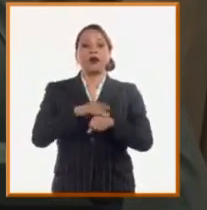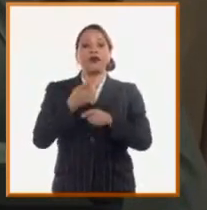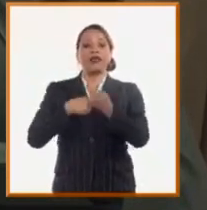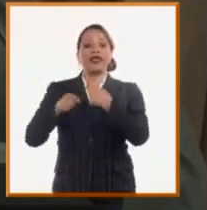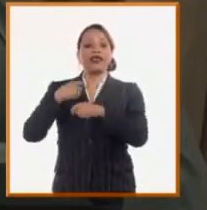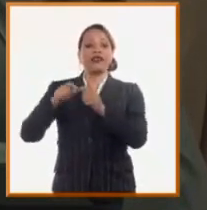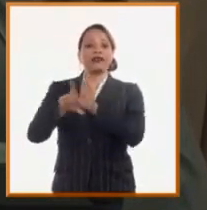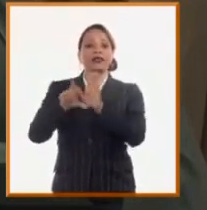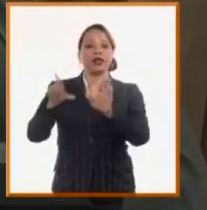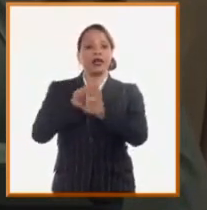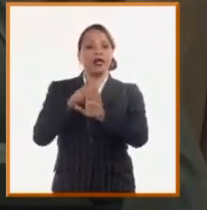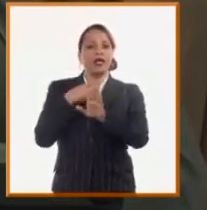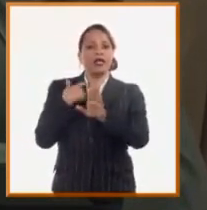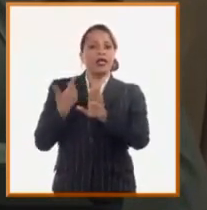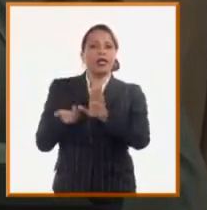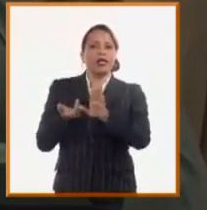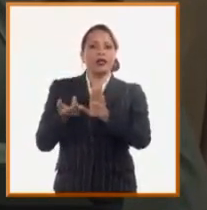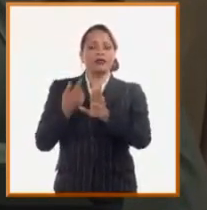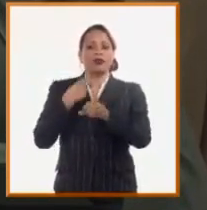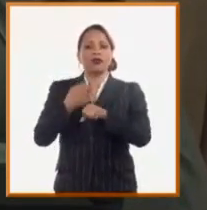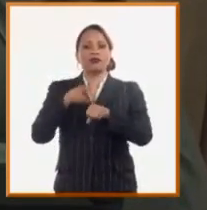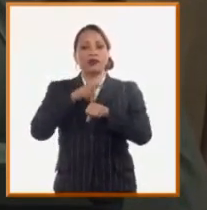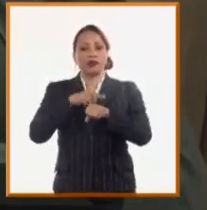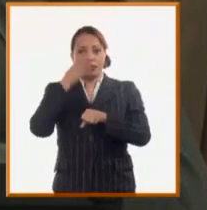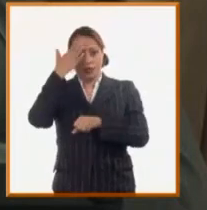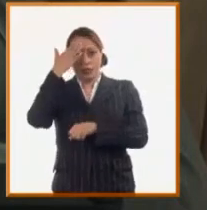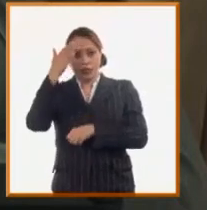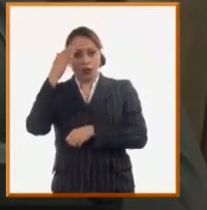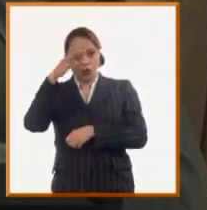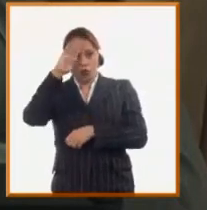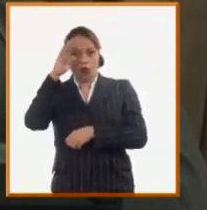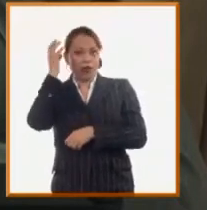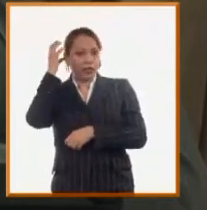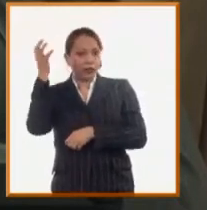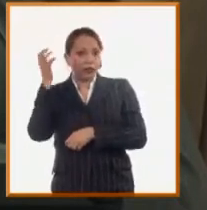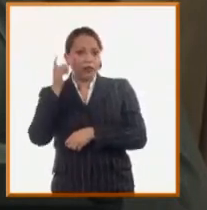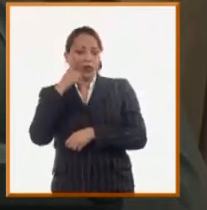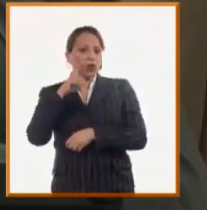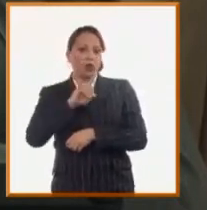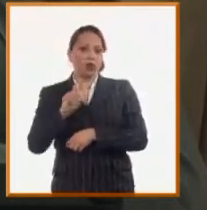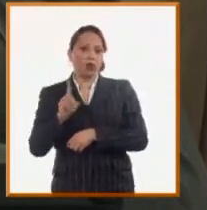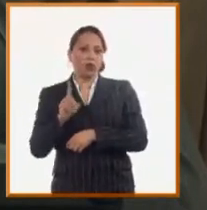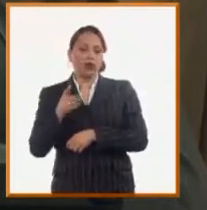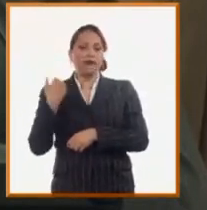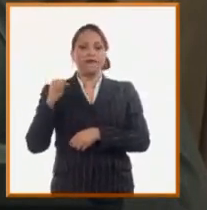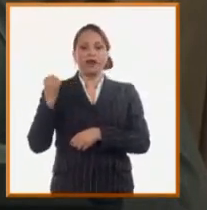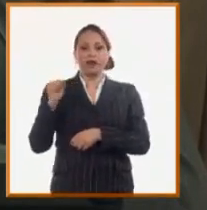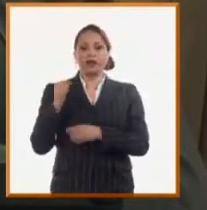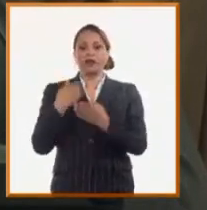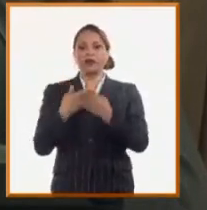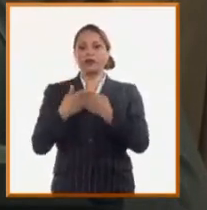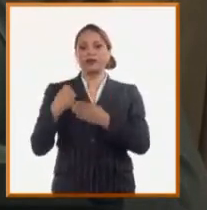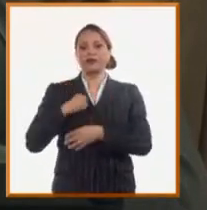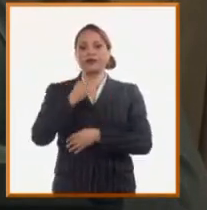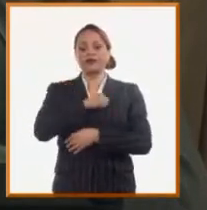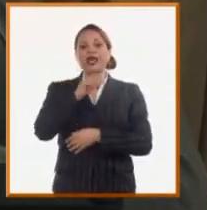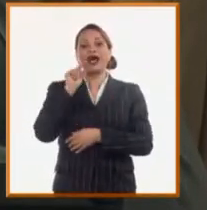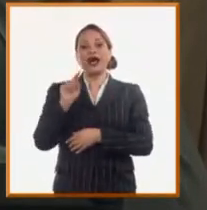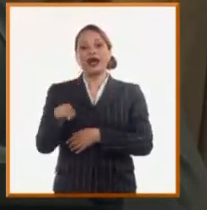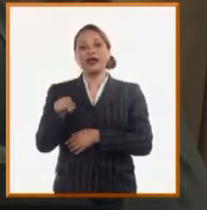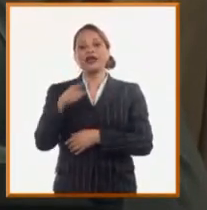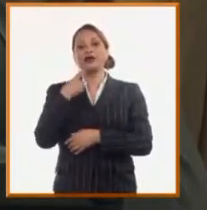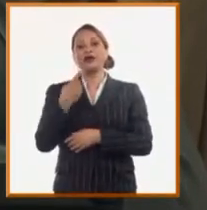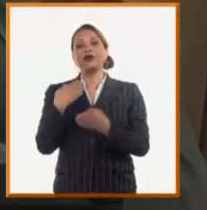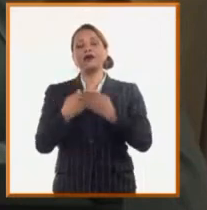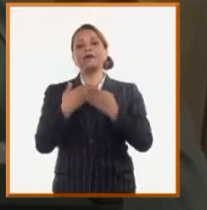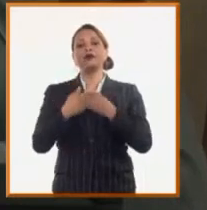son los representantes del sector no estatal. Donde quiera que haya una violación del sector no estatal, hay una entidad estatal que no